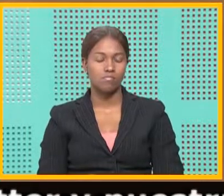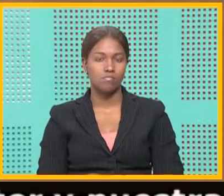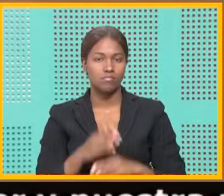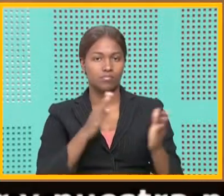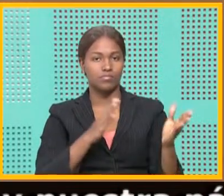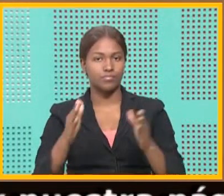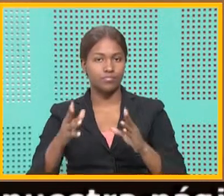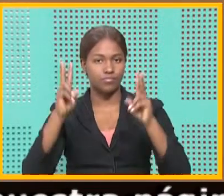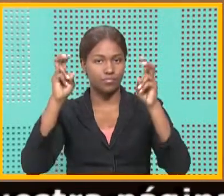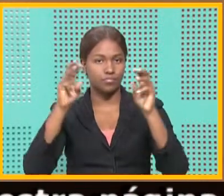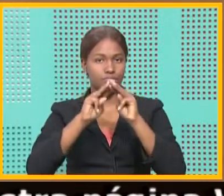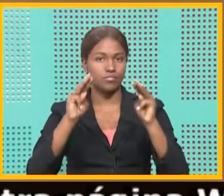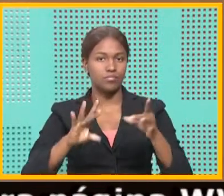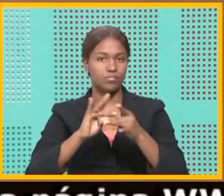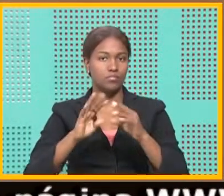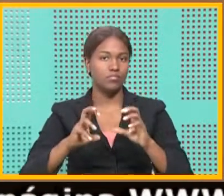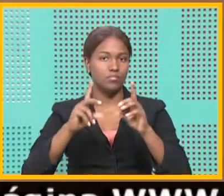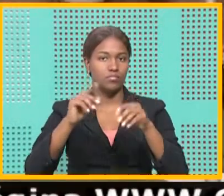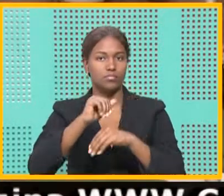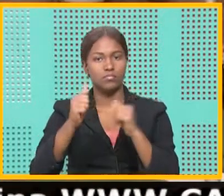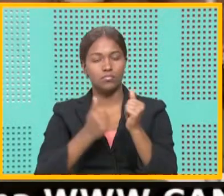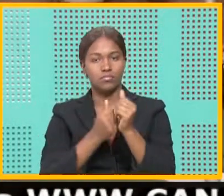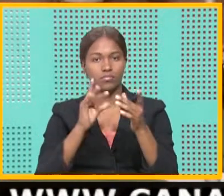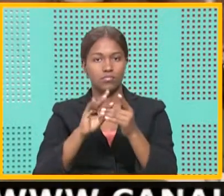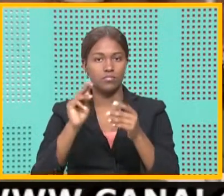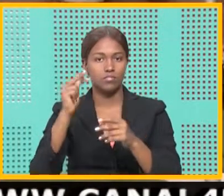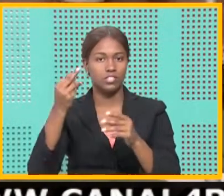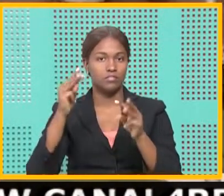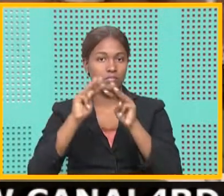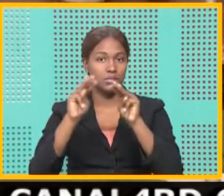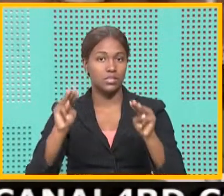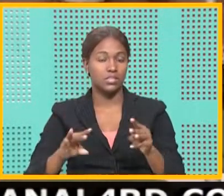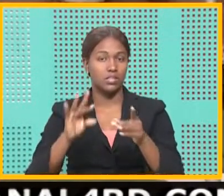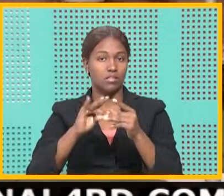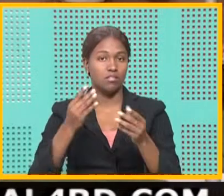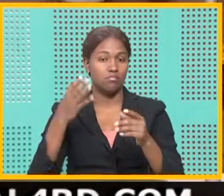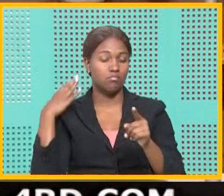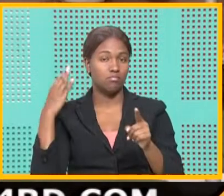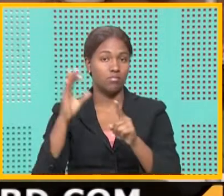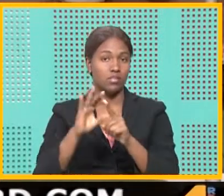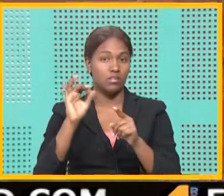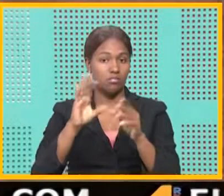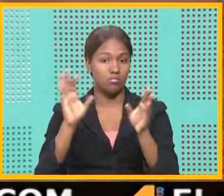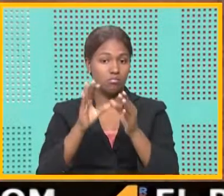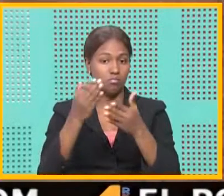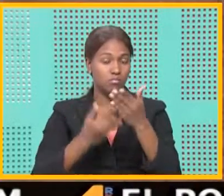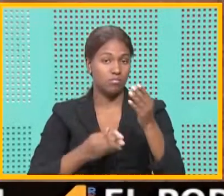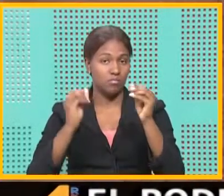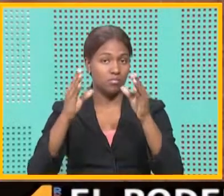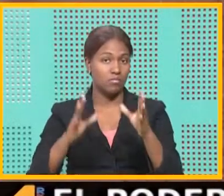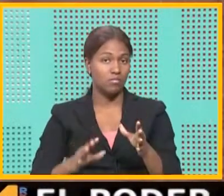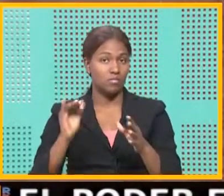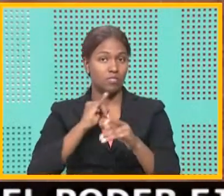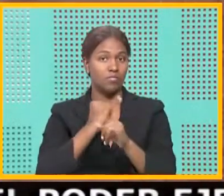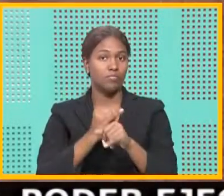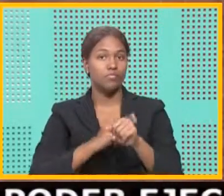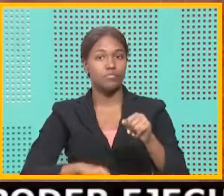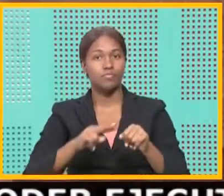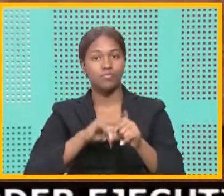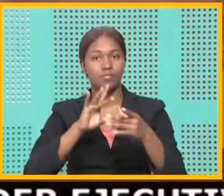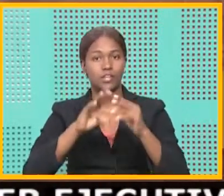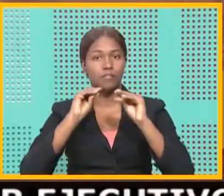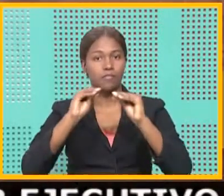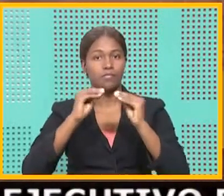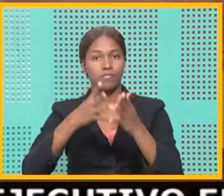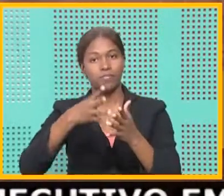Cambiando de tema, el Ministerio de Educación, a través del Viceministerio de Acreditación y Certificación Docente y el Instituto Nacional de Formación